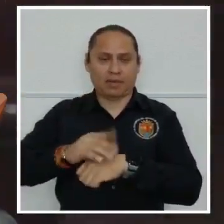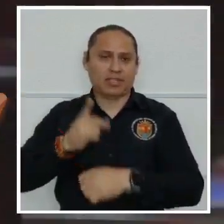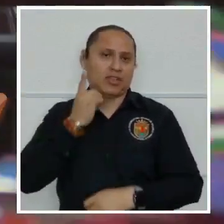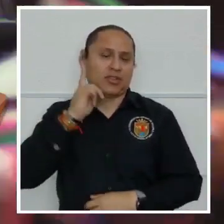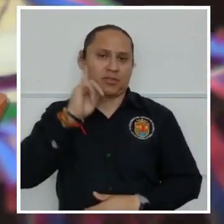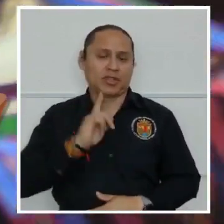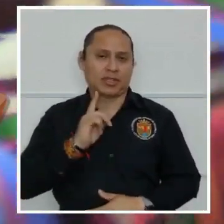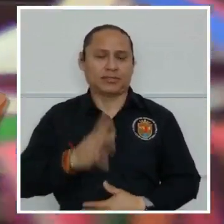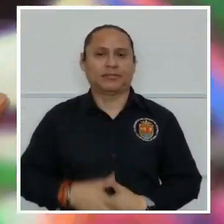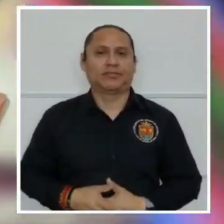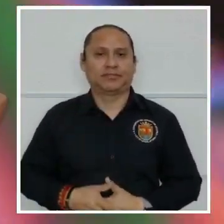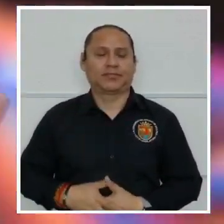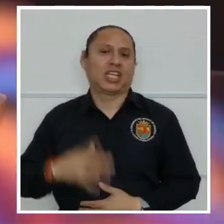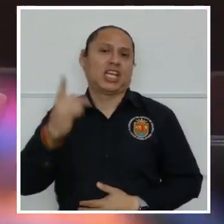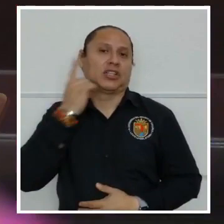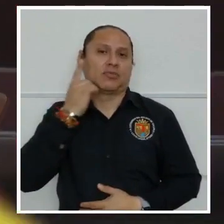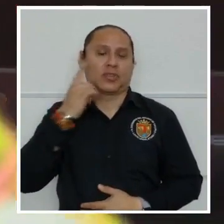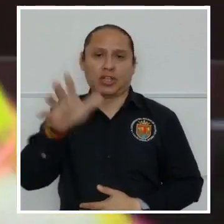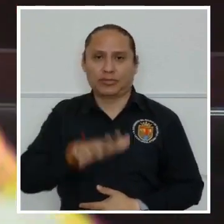diputada.